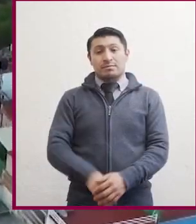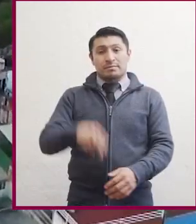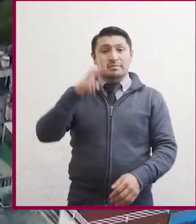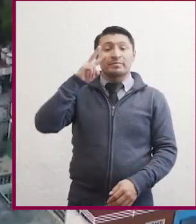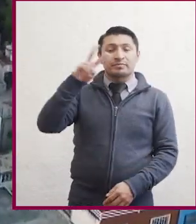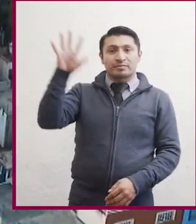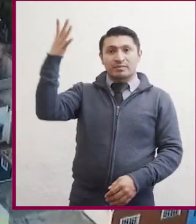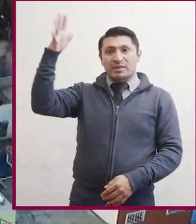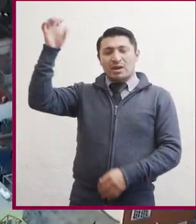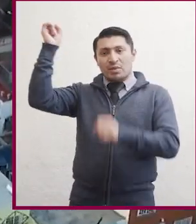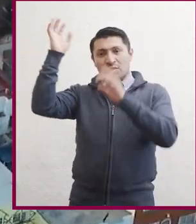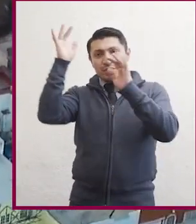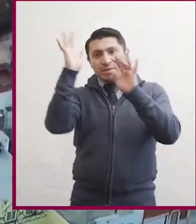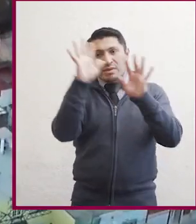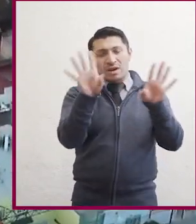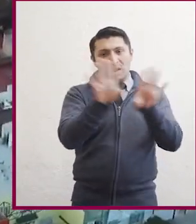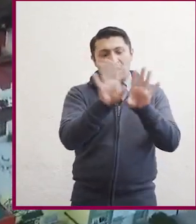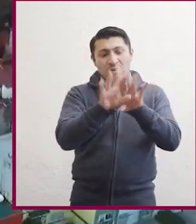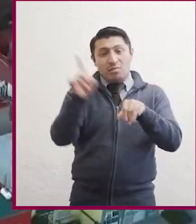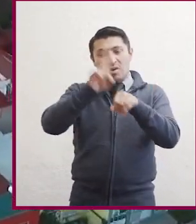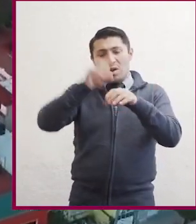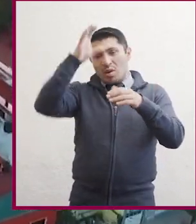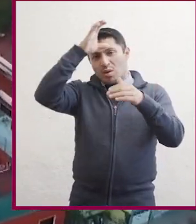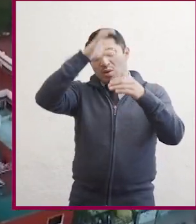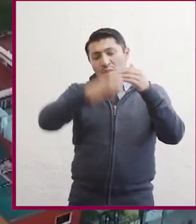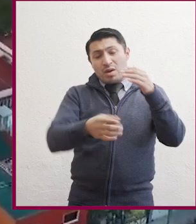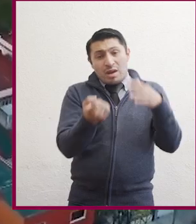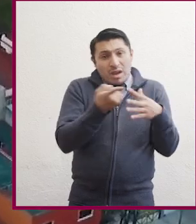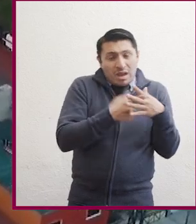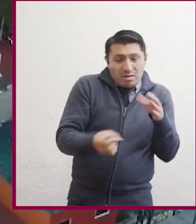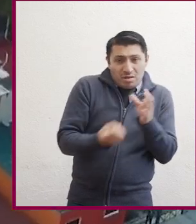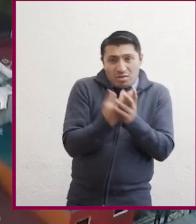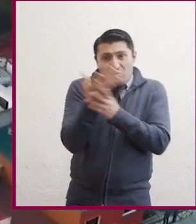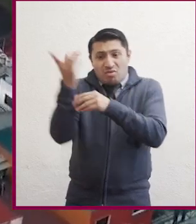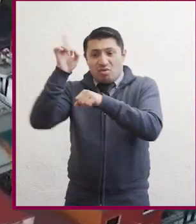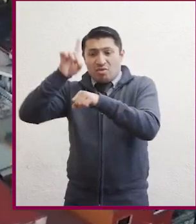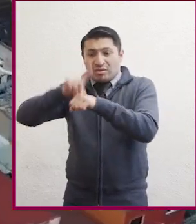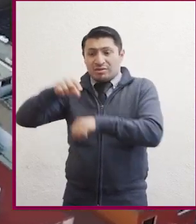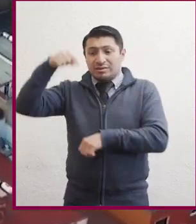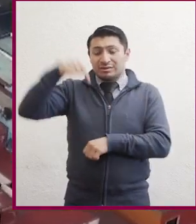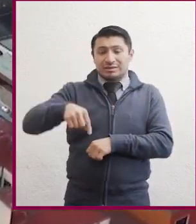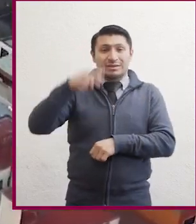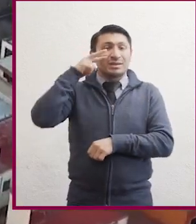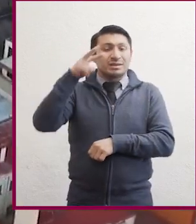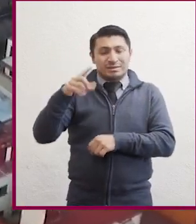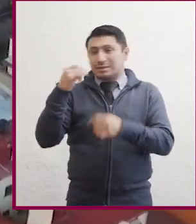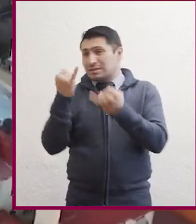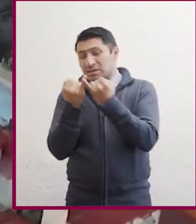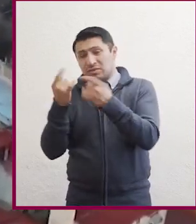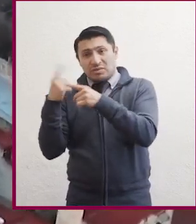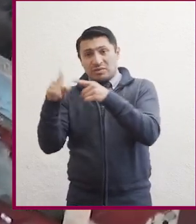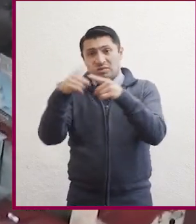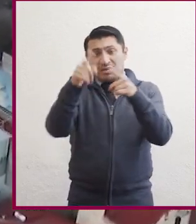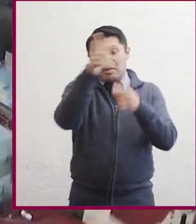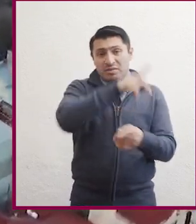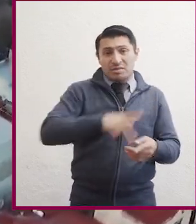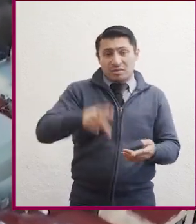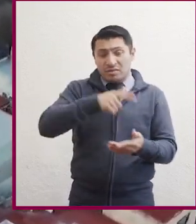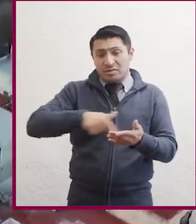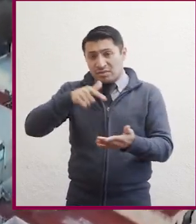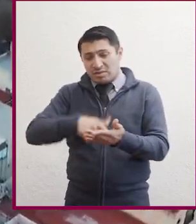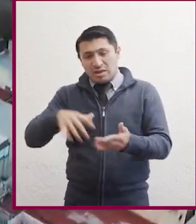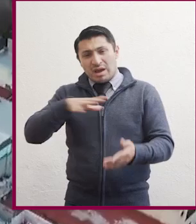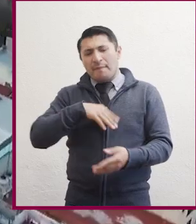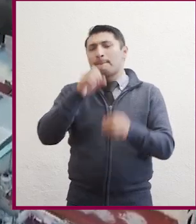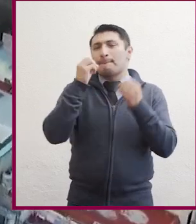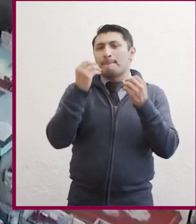En el horizonte, la puesta del sol anuncia el fin de una jornada y el inicio de otra. Aquí, como en otros